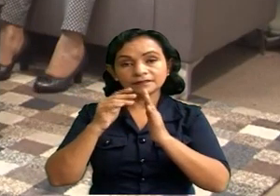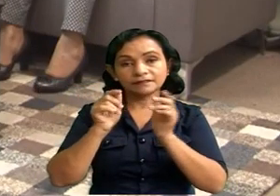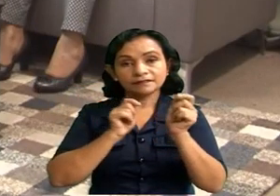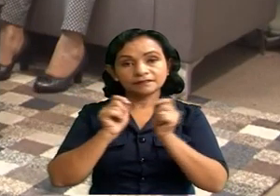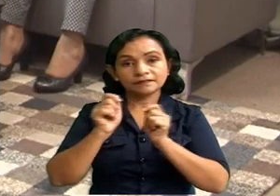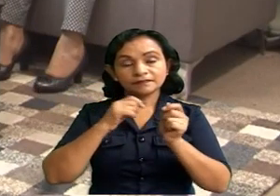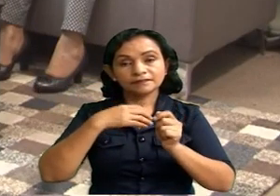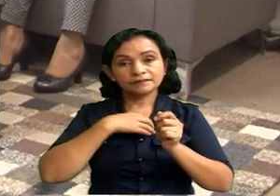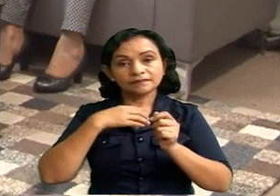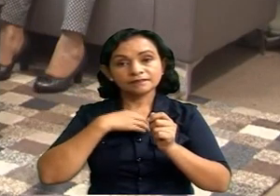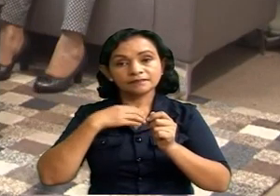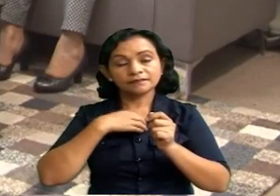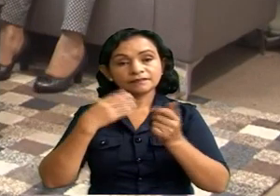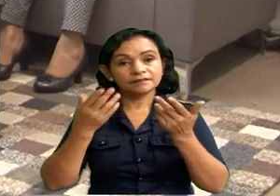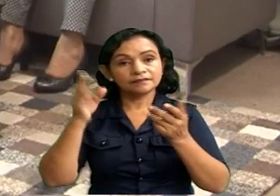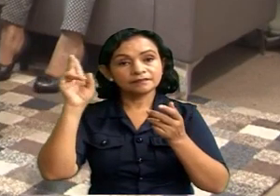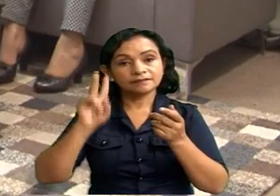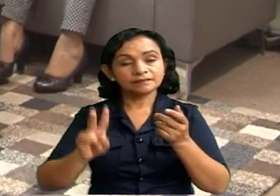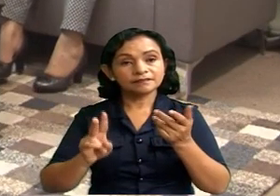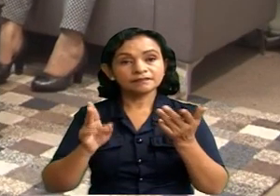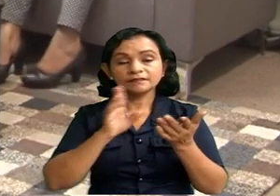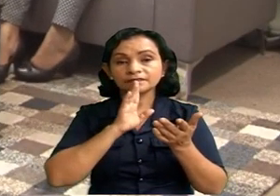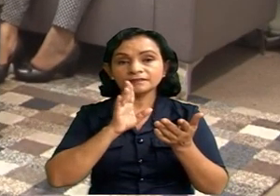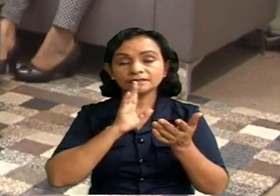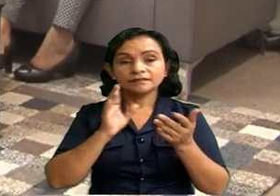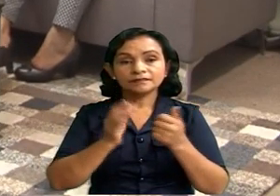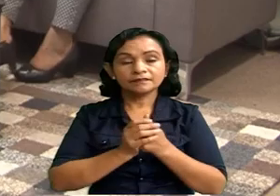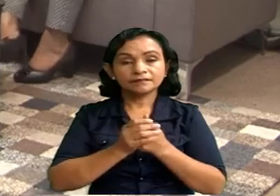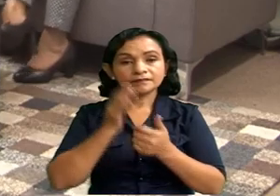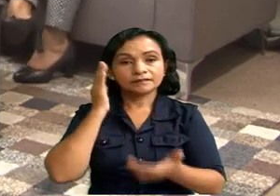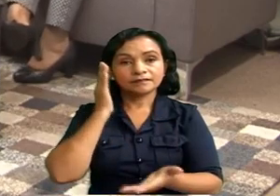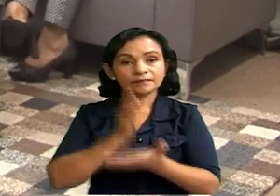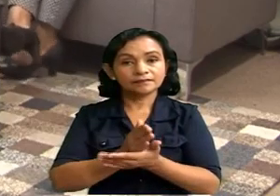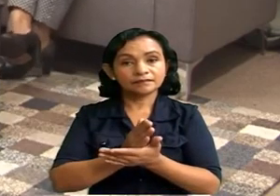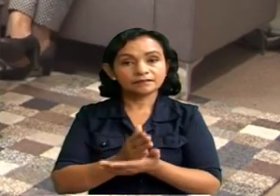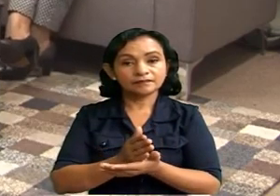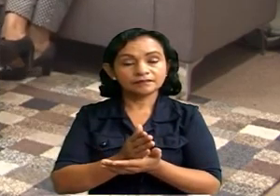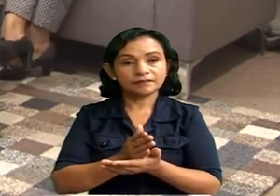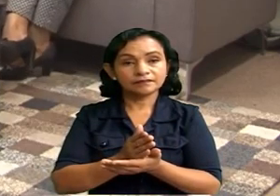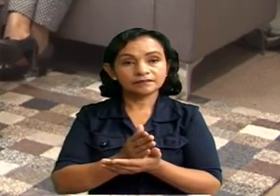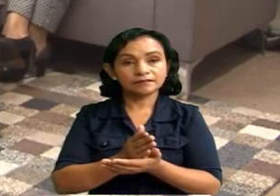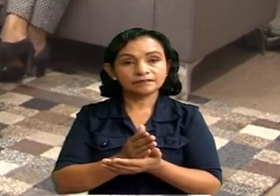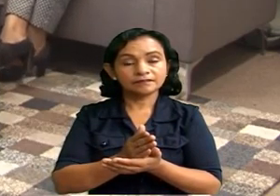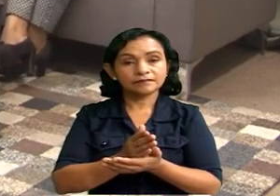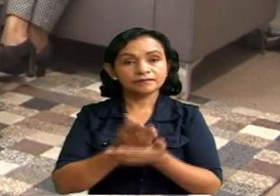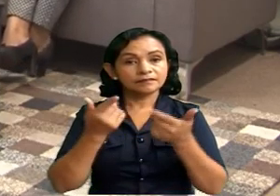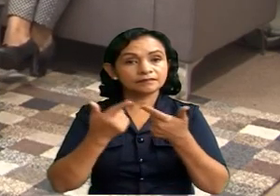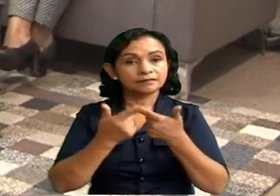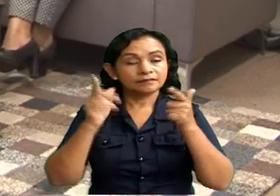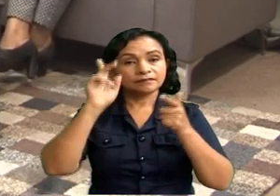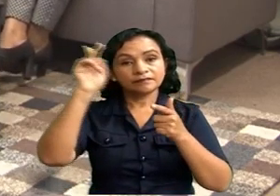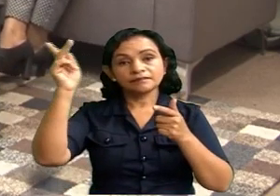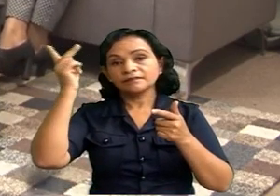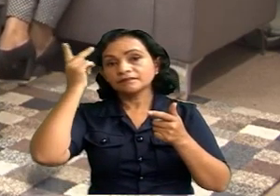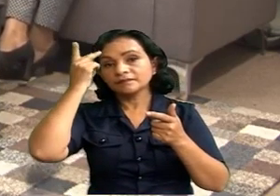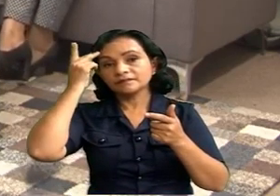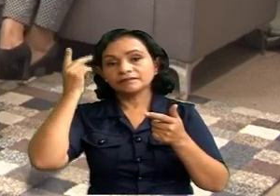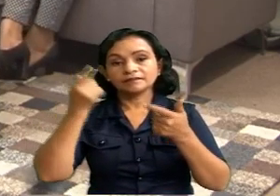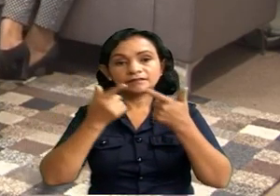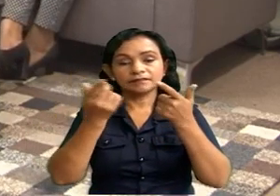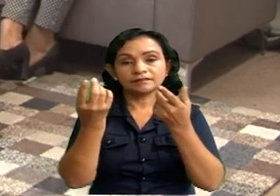recursos naturales venezolanos. Así es que el comandante toma la decisión de no la, la independencia política y la